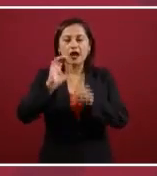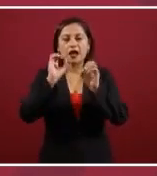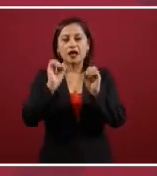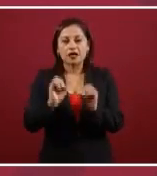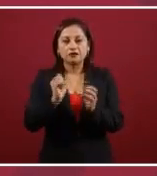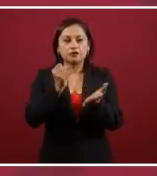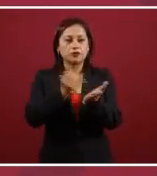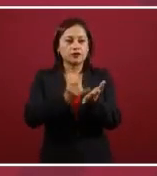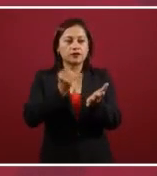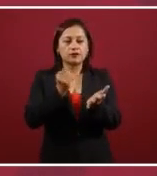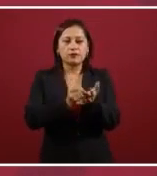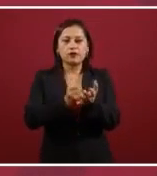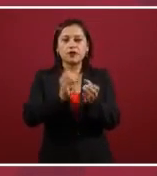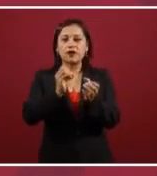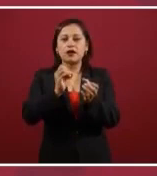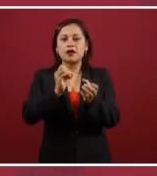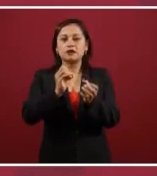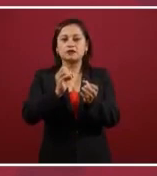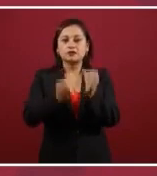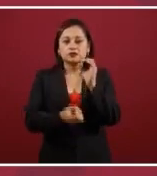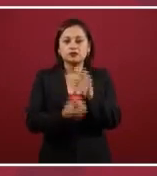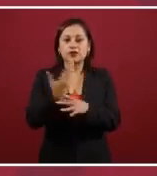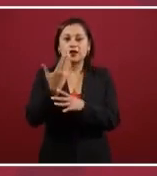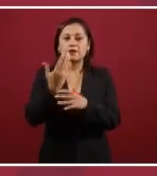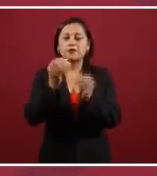decretar gasolinazos como era antes,